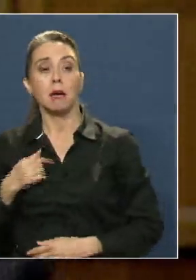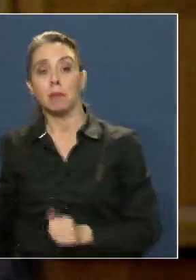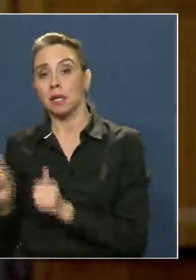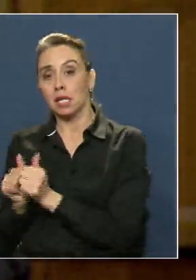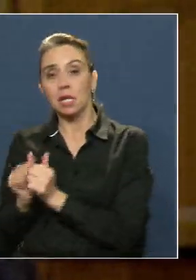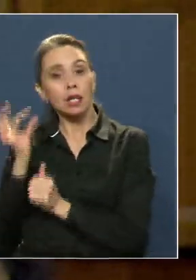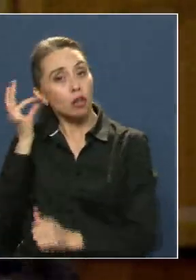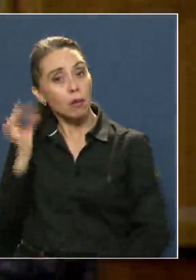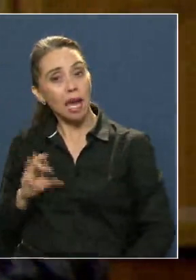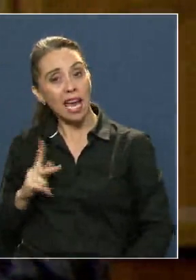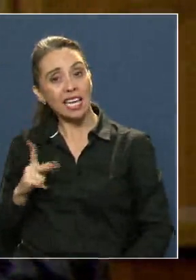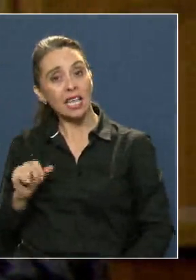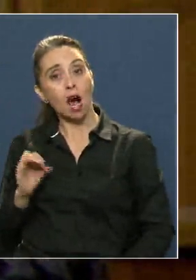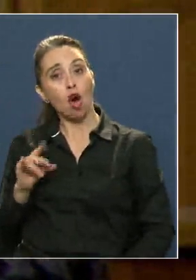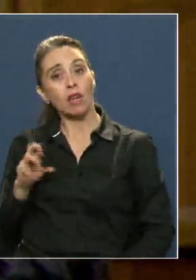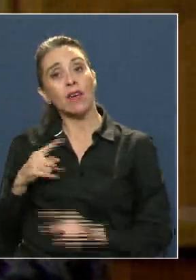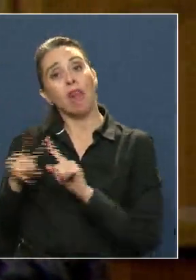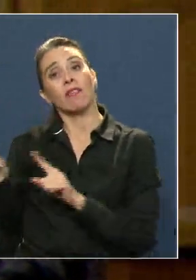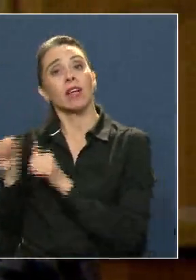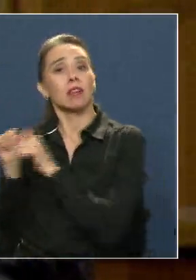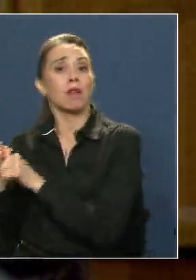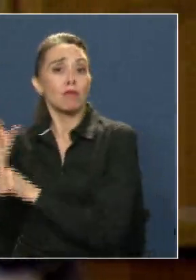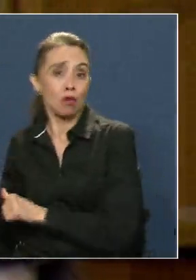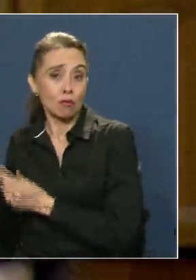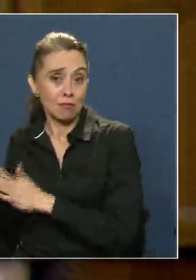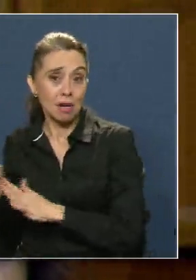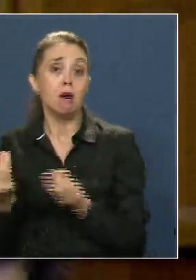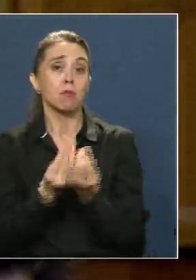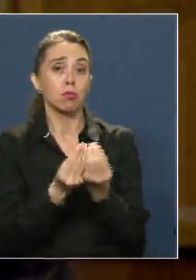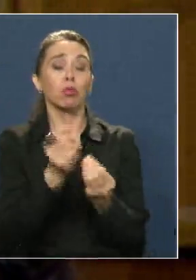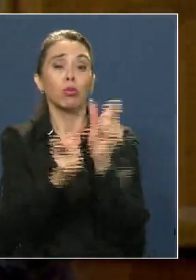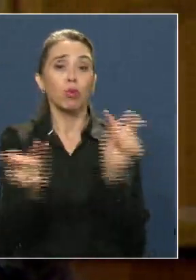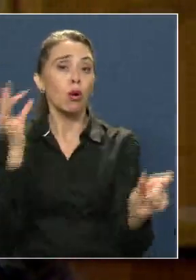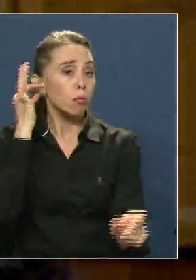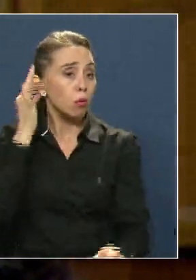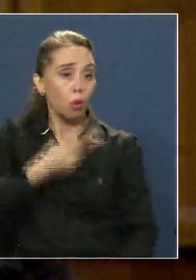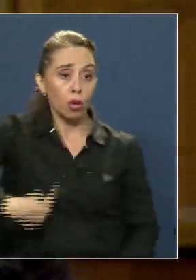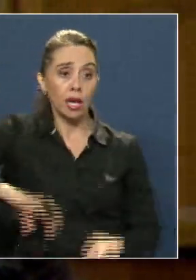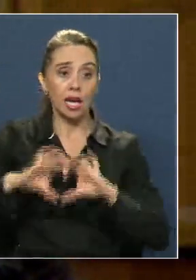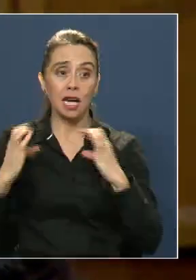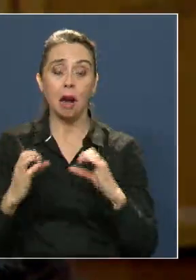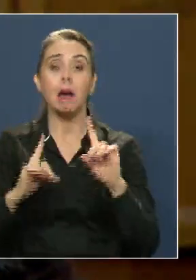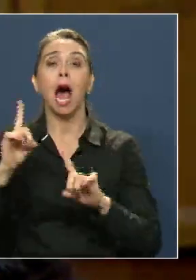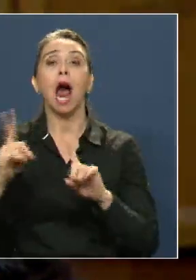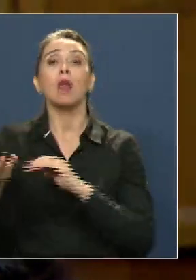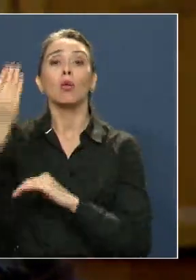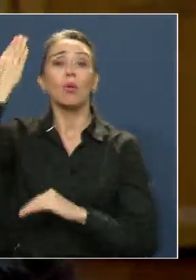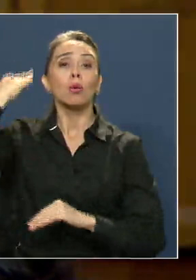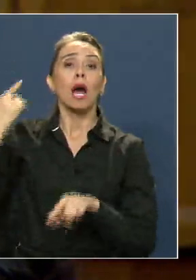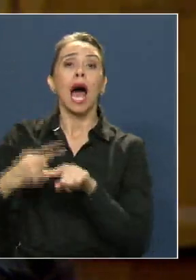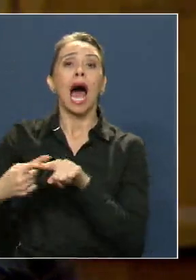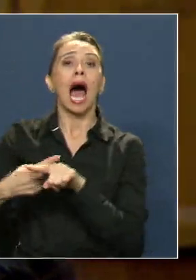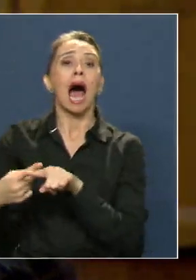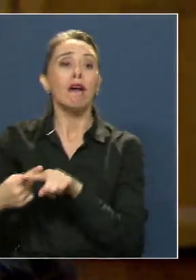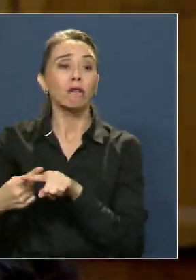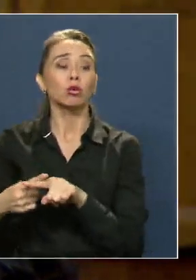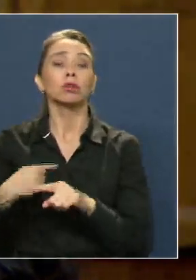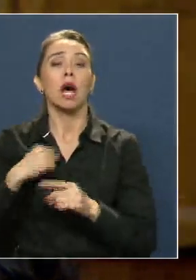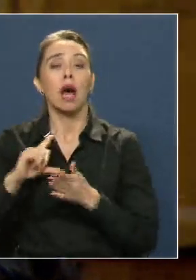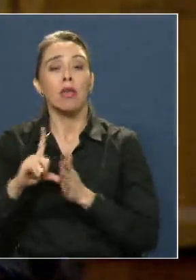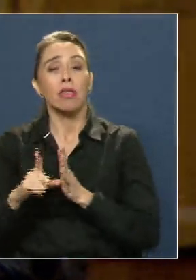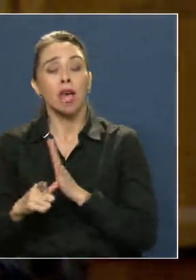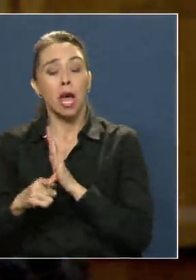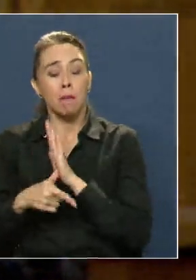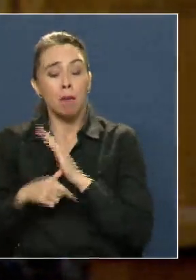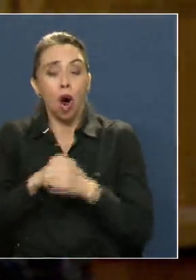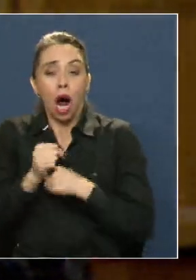compañera Erika Olivera, pero también, y tal vez como muchas mujeres en esta Cámara, fuimos alguna vez abusadas, y uno demora años incluso